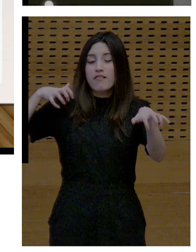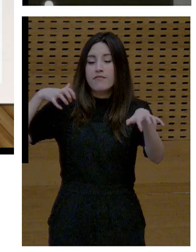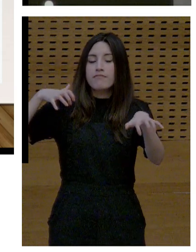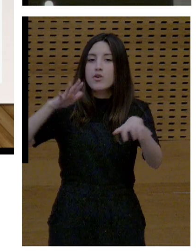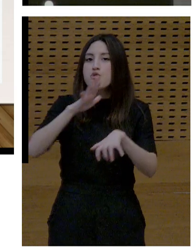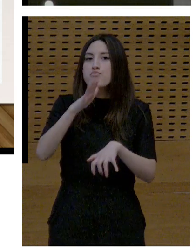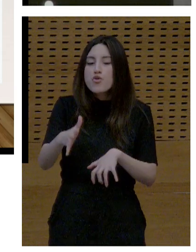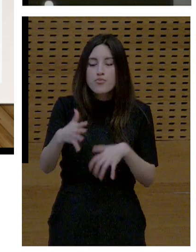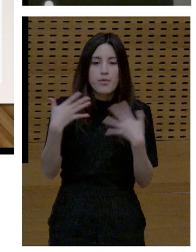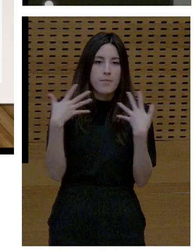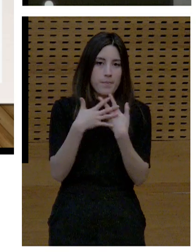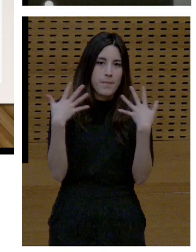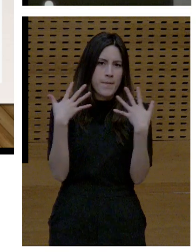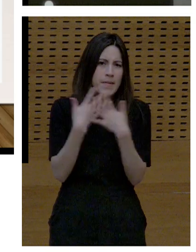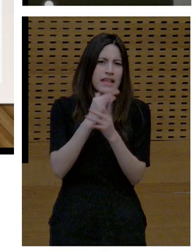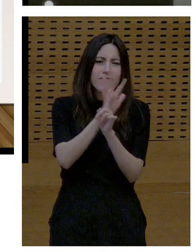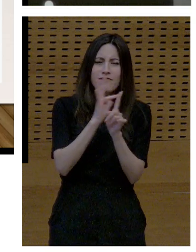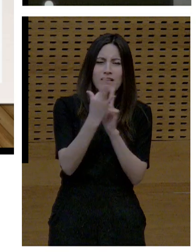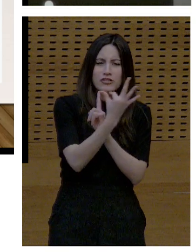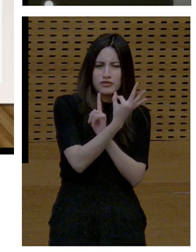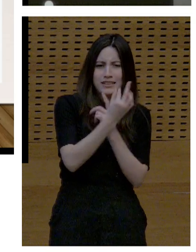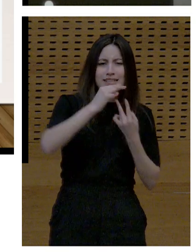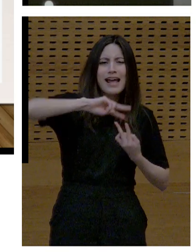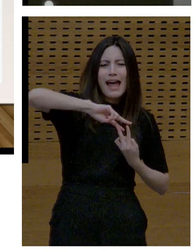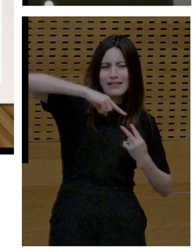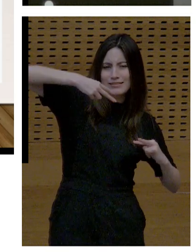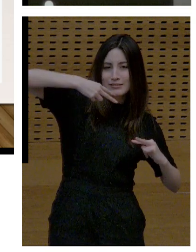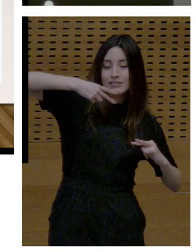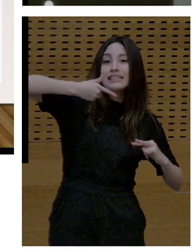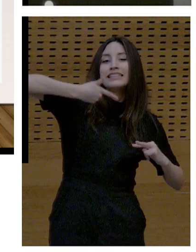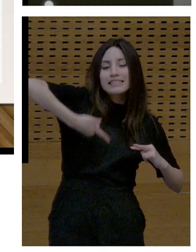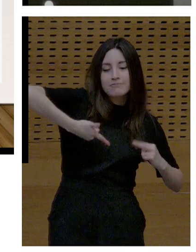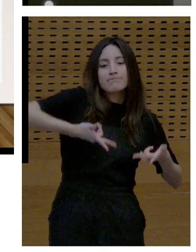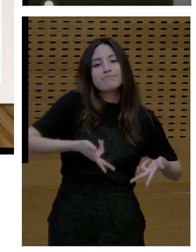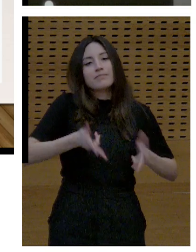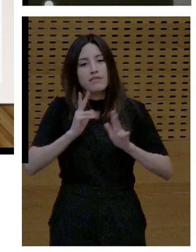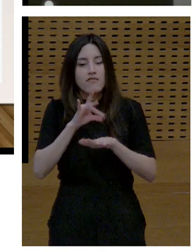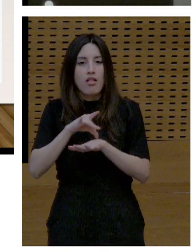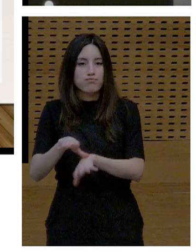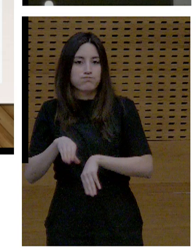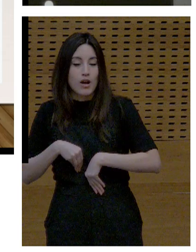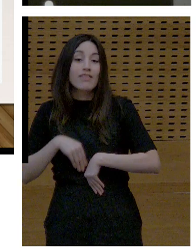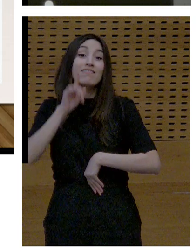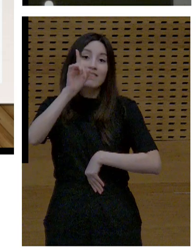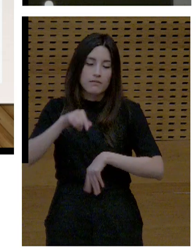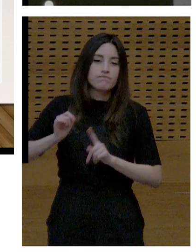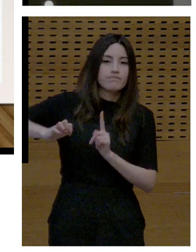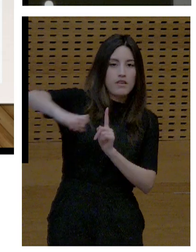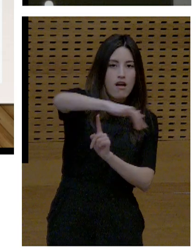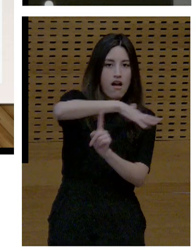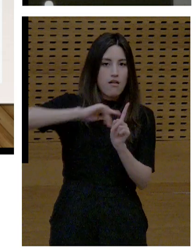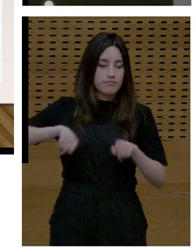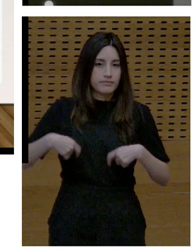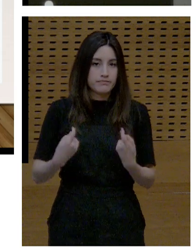una combinación de factores genéticos que facilitan el tener la enfermedad y factores ambientales. Se